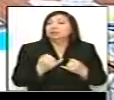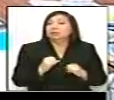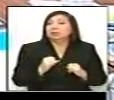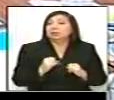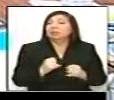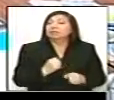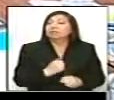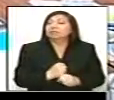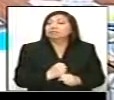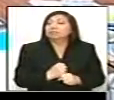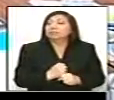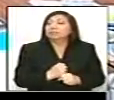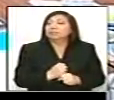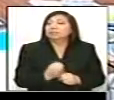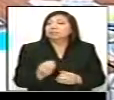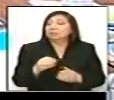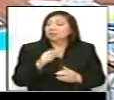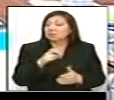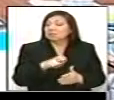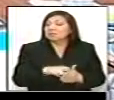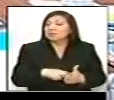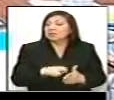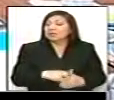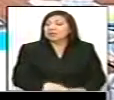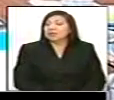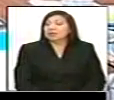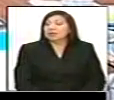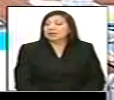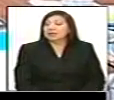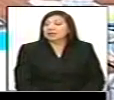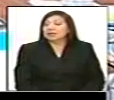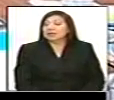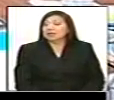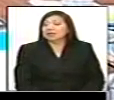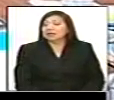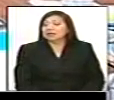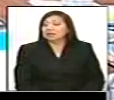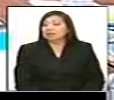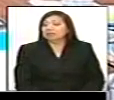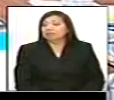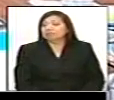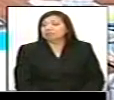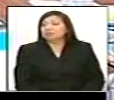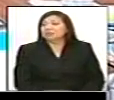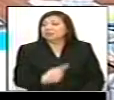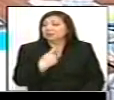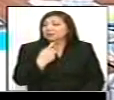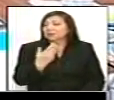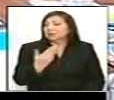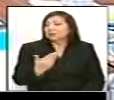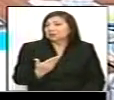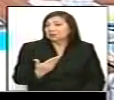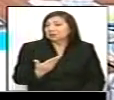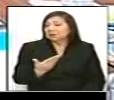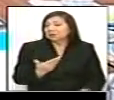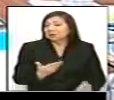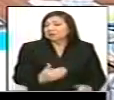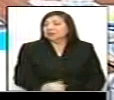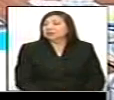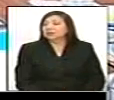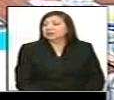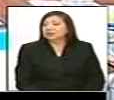estuviera trabajando en una concesión minera, primero me permito sugerir, ¿no? Yo,